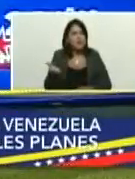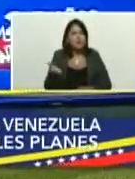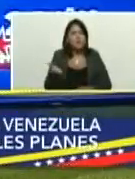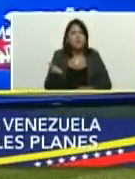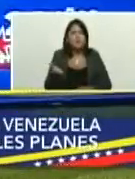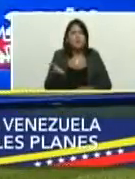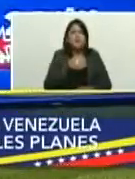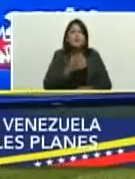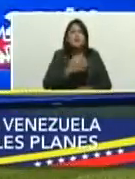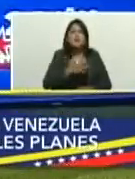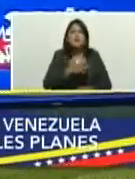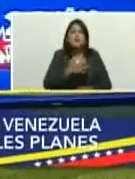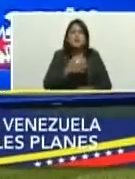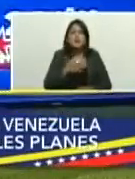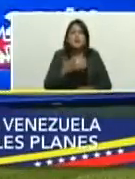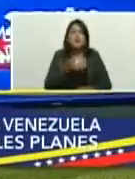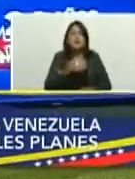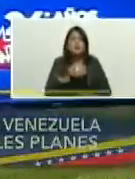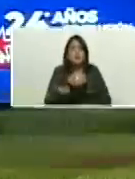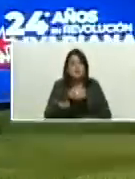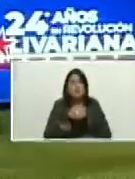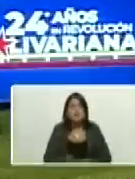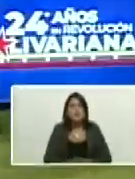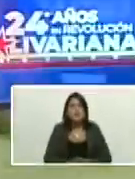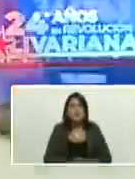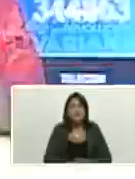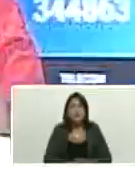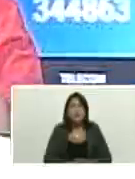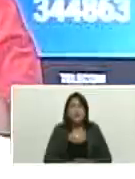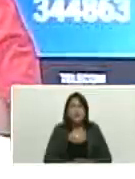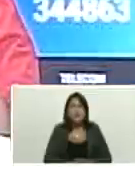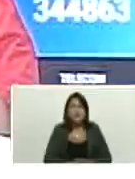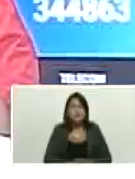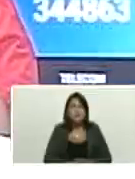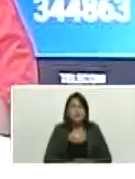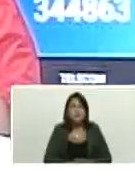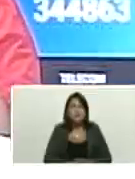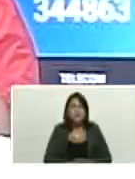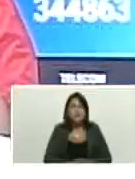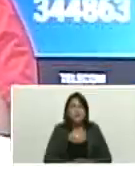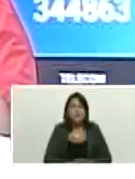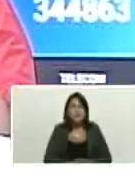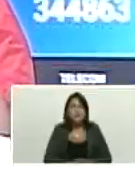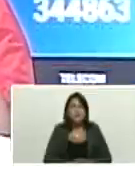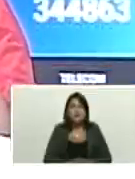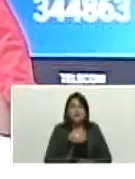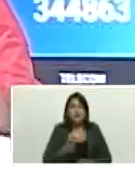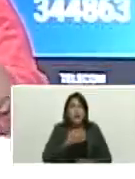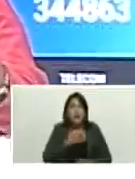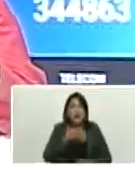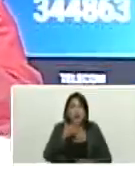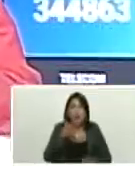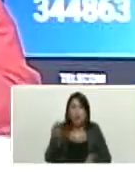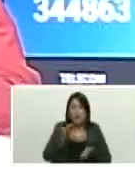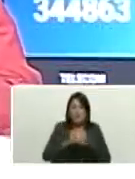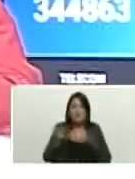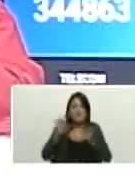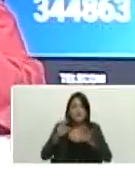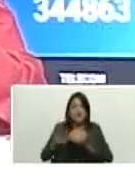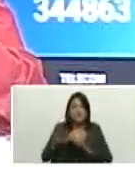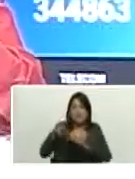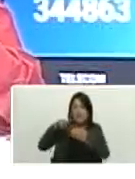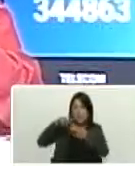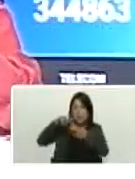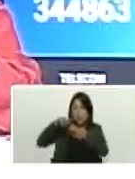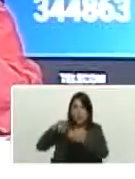modelo colonial. No es neocolonial. Es colonial. A través de una